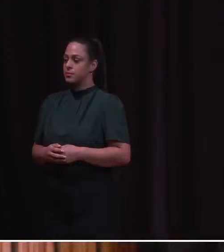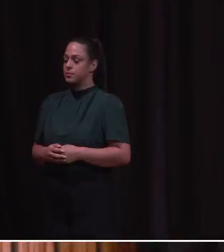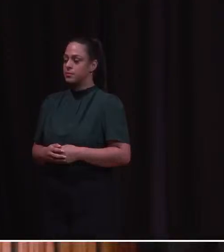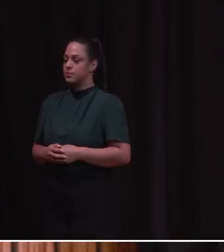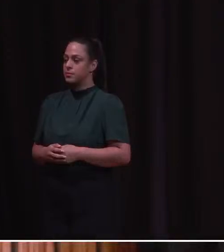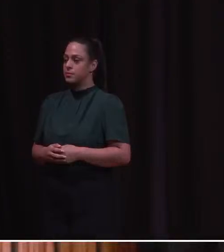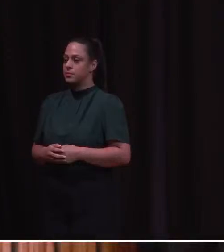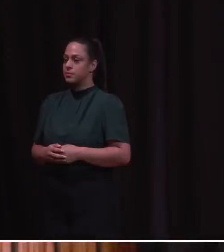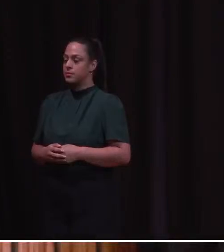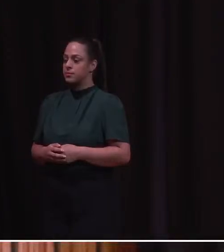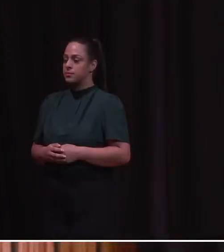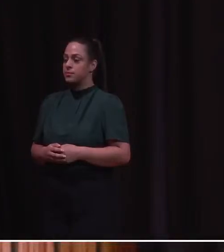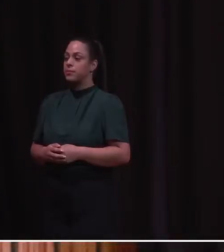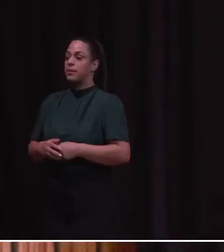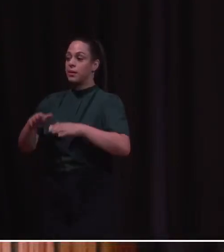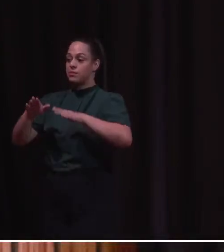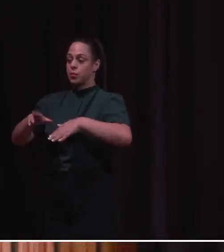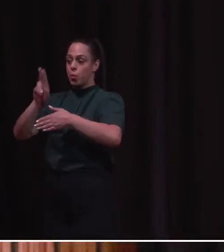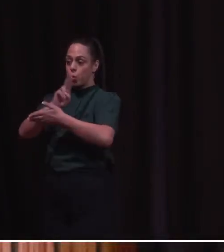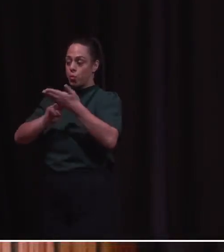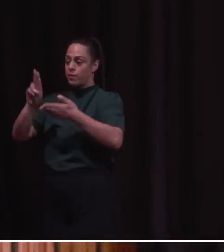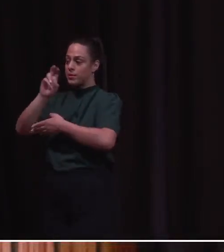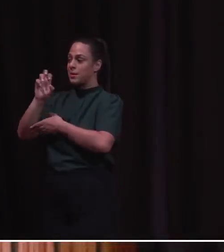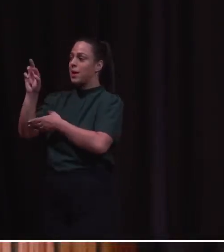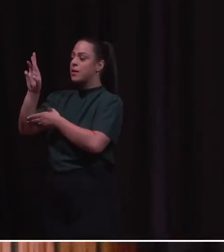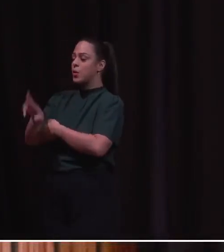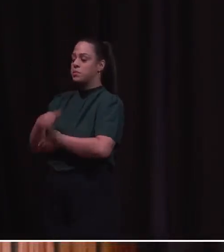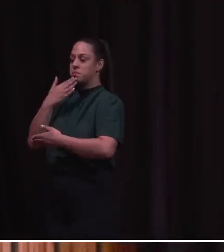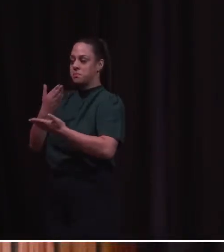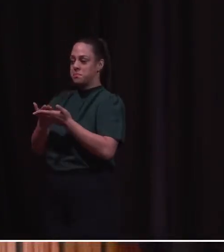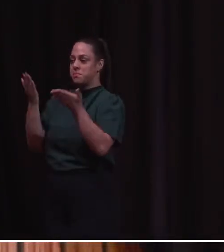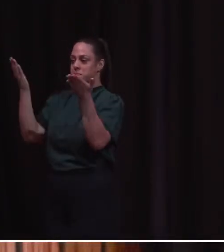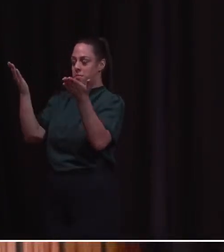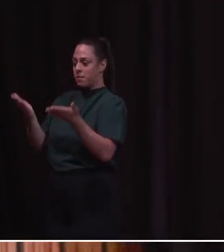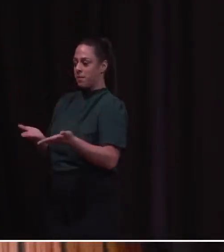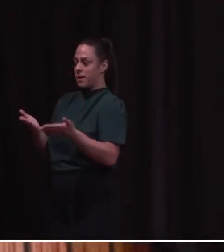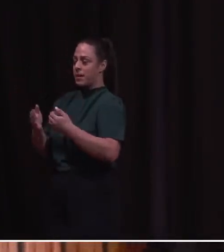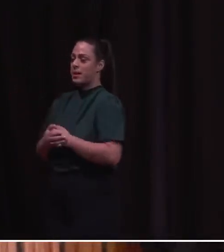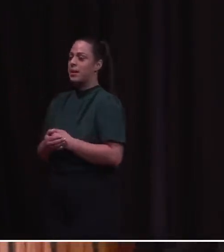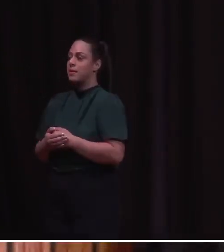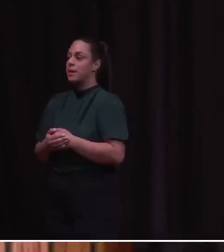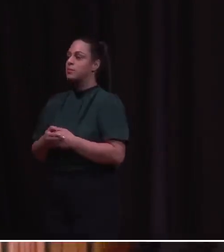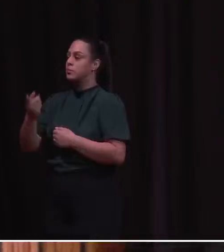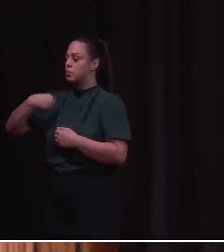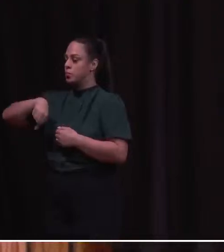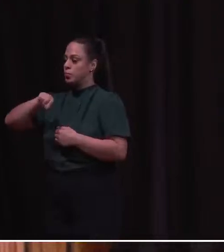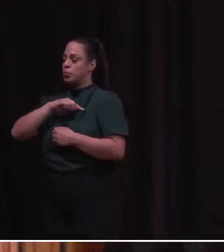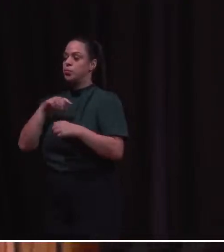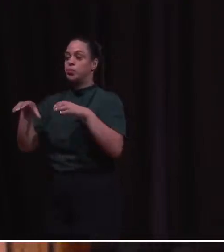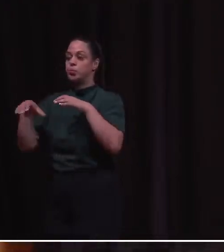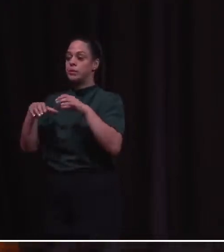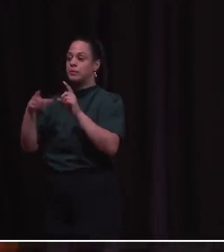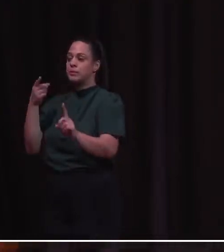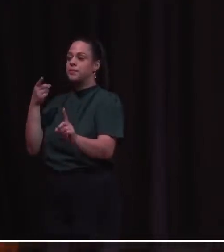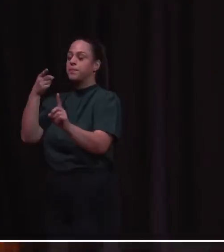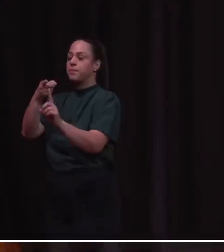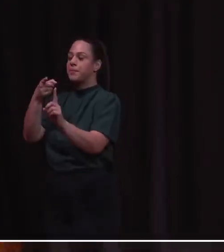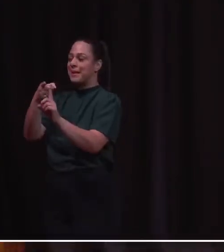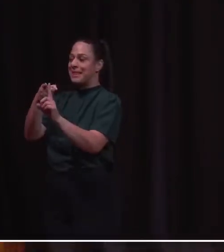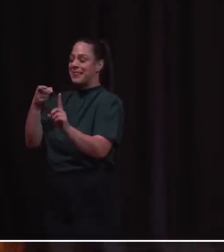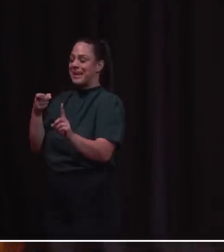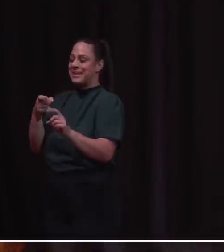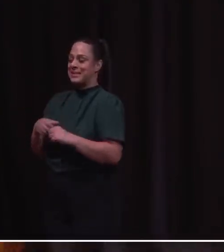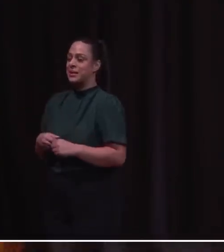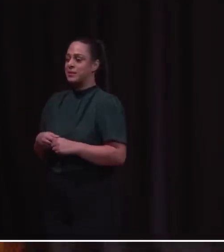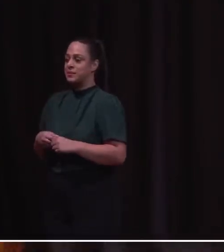La Benemérita Universidad de Costa Rica les da la más cordial bienvenida a la conferencia La Invención de las Mujeres, 3 décadas de